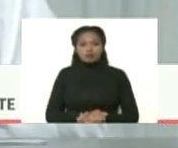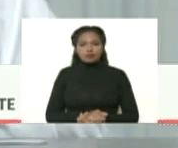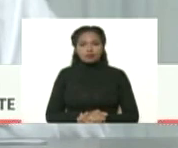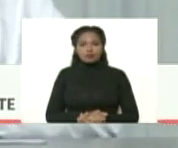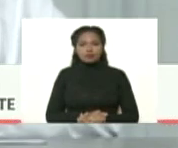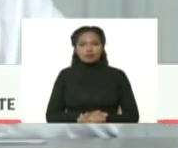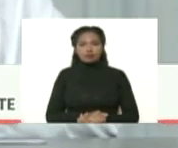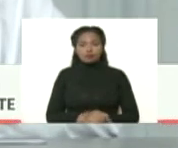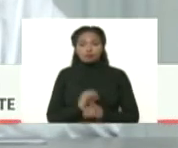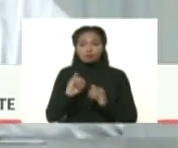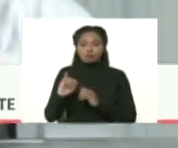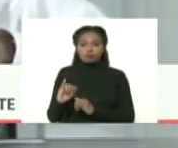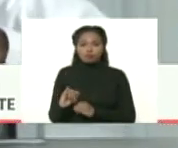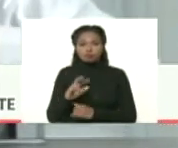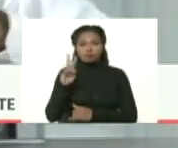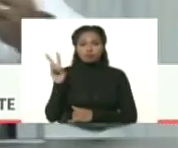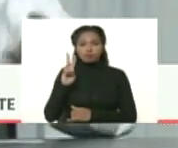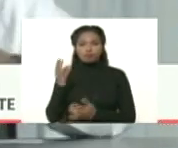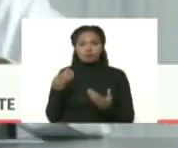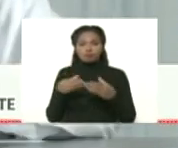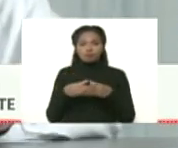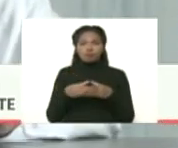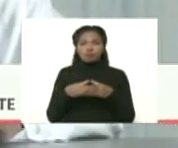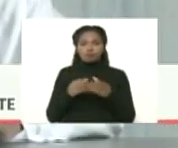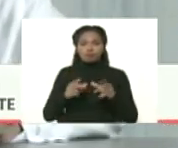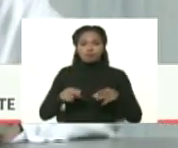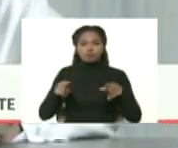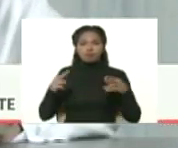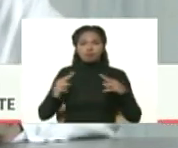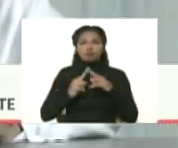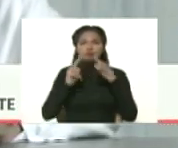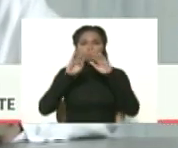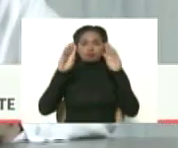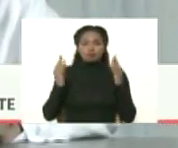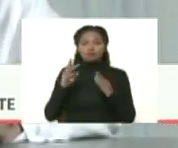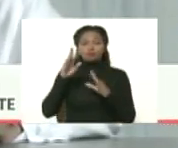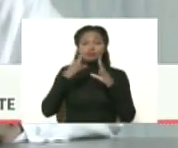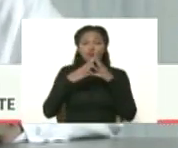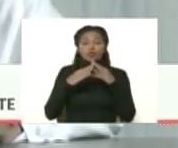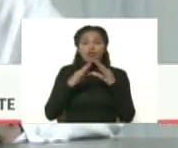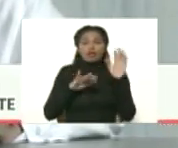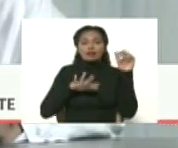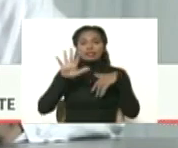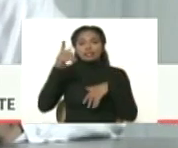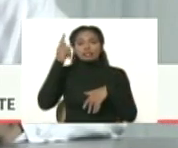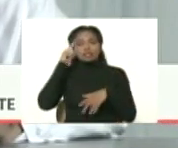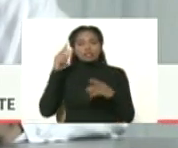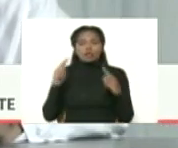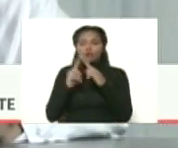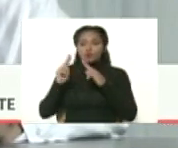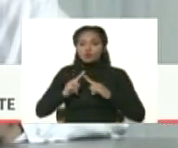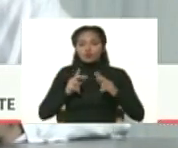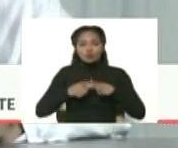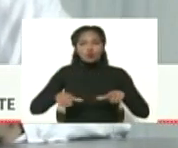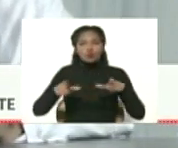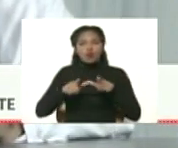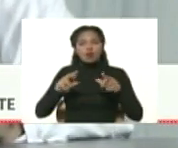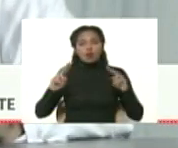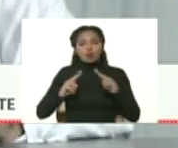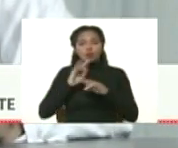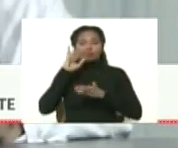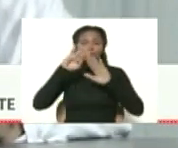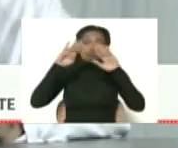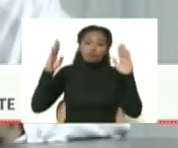Y por eso Venezuela es sede de encuentros mundiales, cada 15 días, sede de encuentros